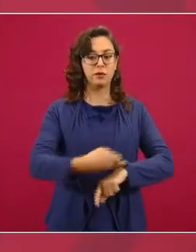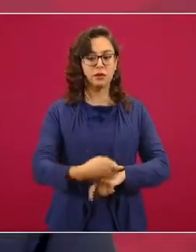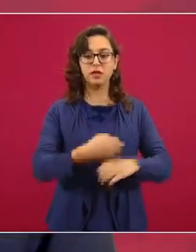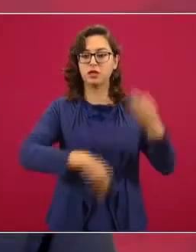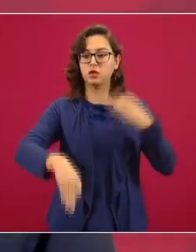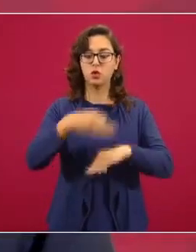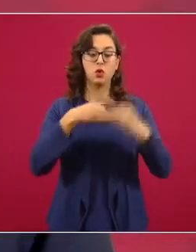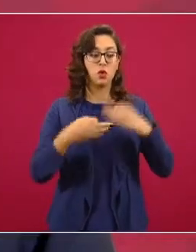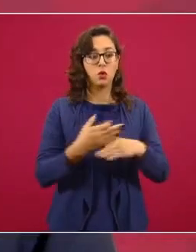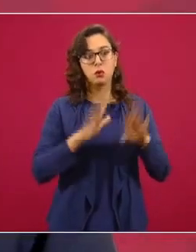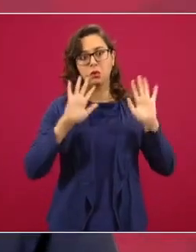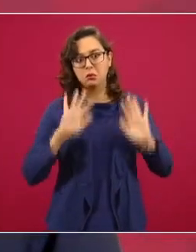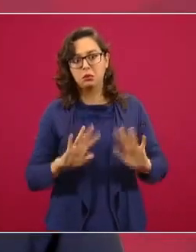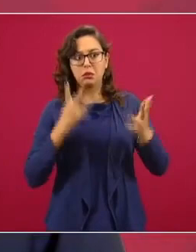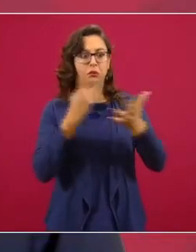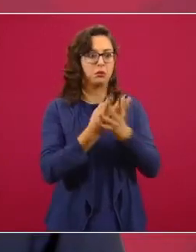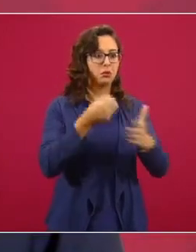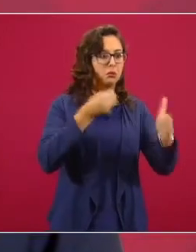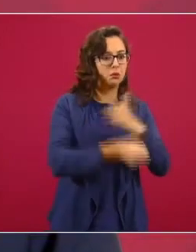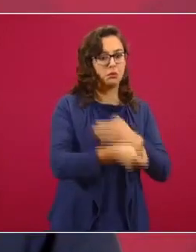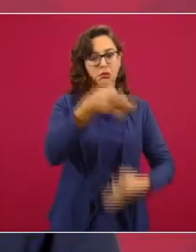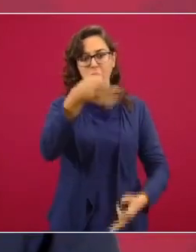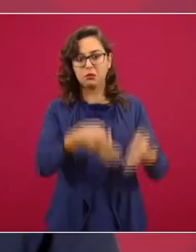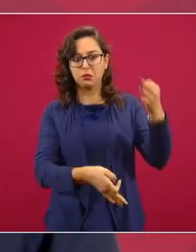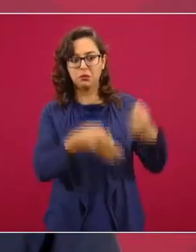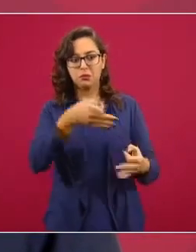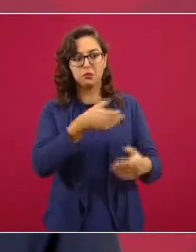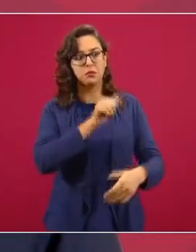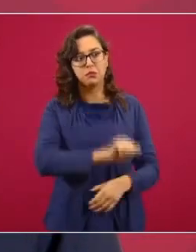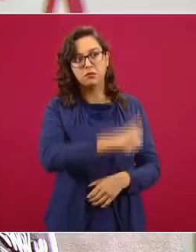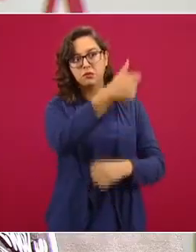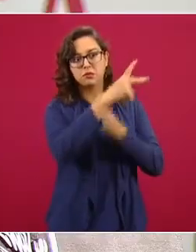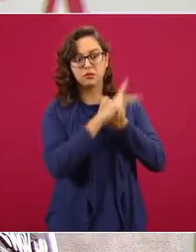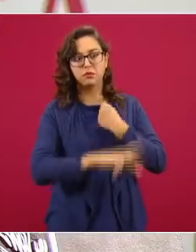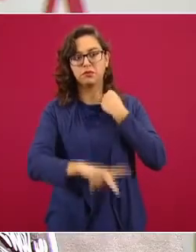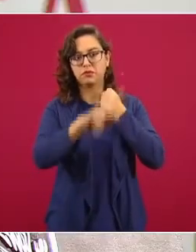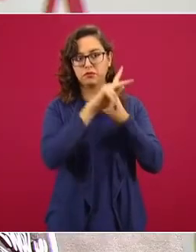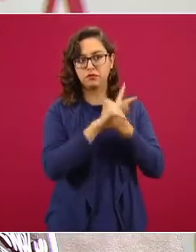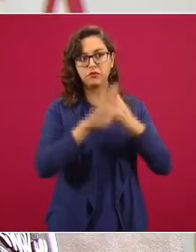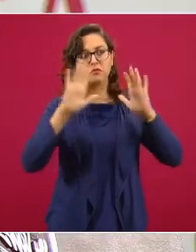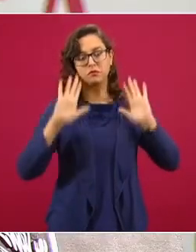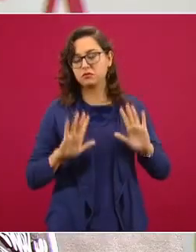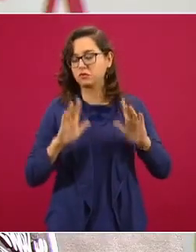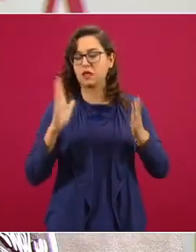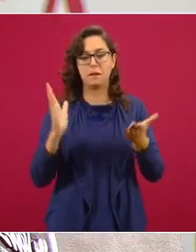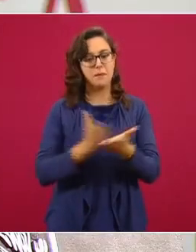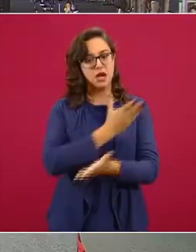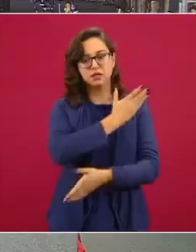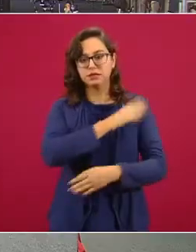independientemente si están en el extranjero sometidos a juicios,